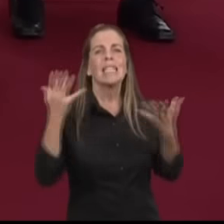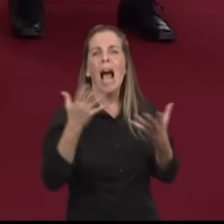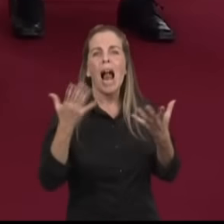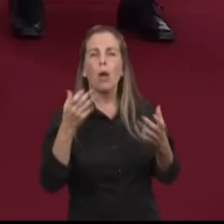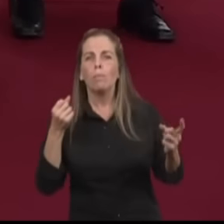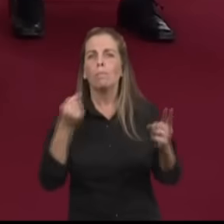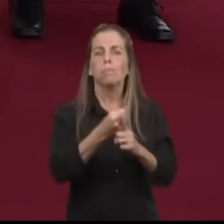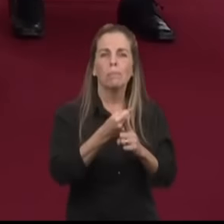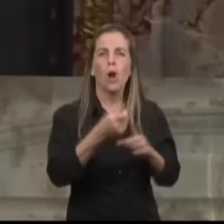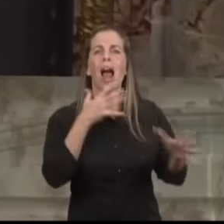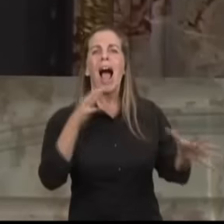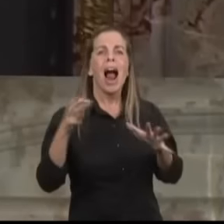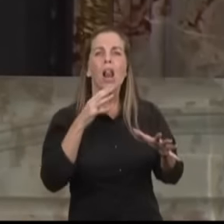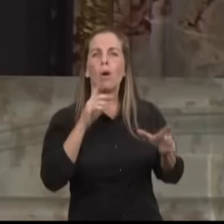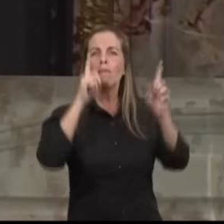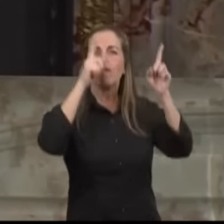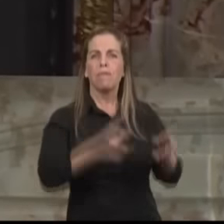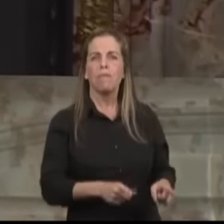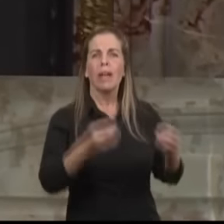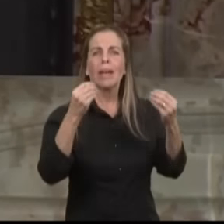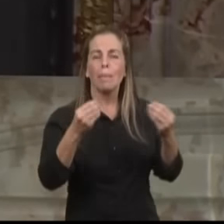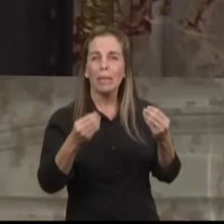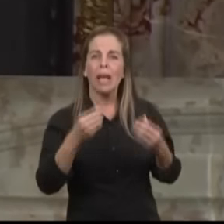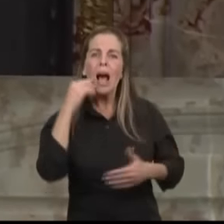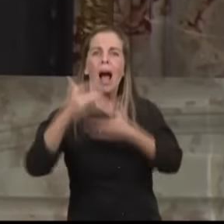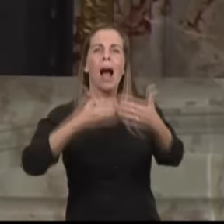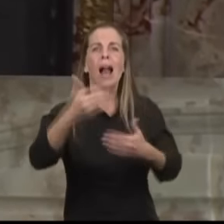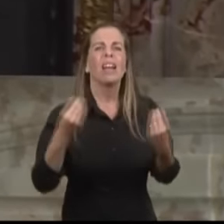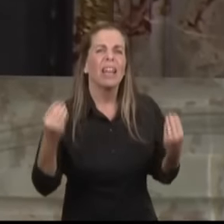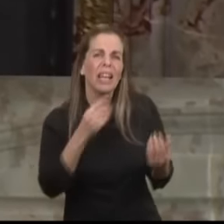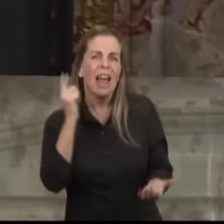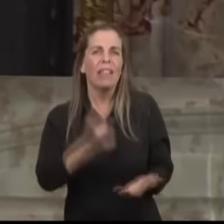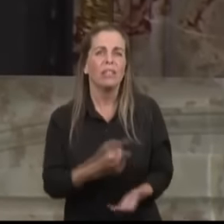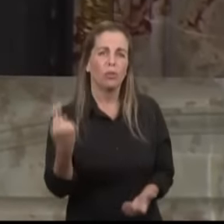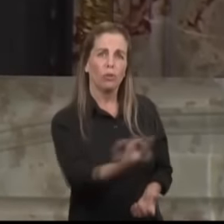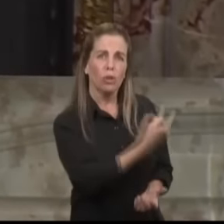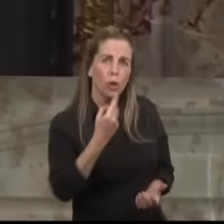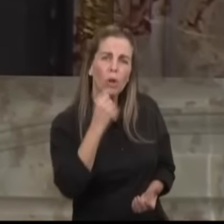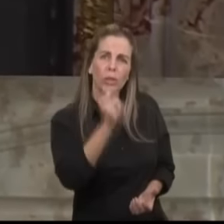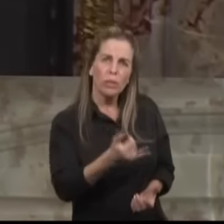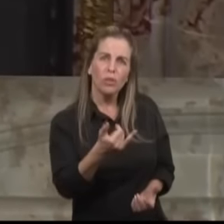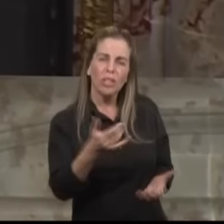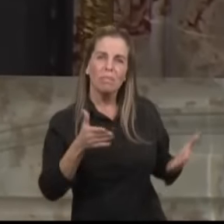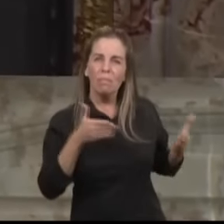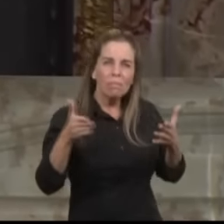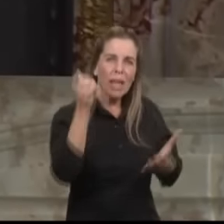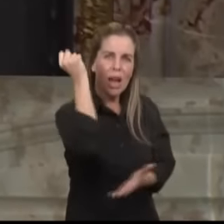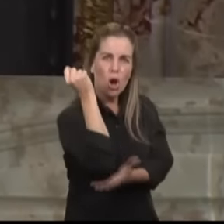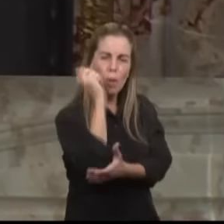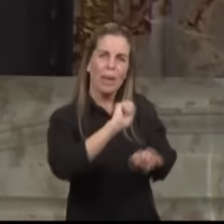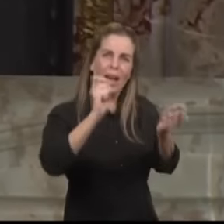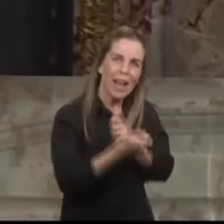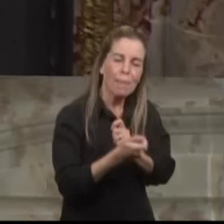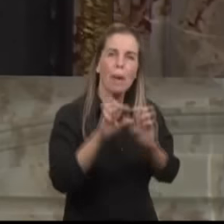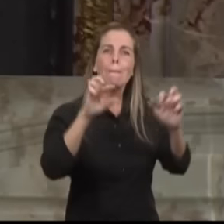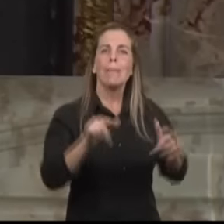con un objeto inamovible? La fuerza imparable es nuestra determinación por cambiar el rumbo económico, implementando un programa que